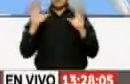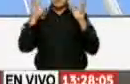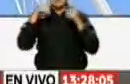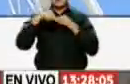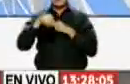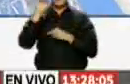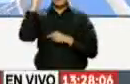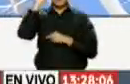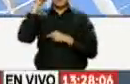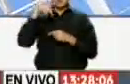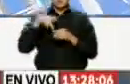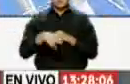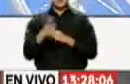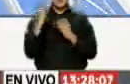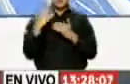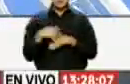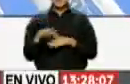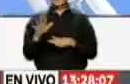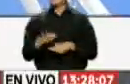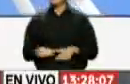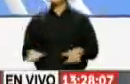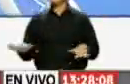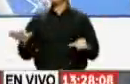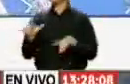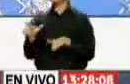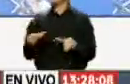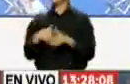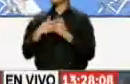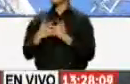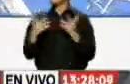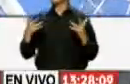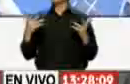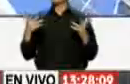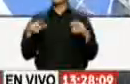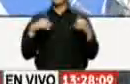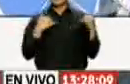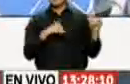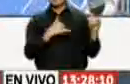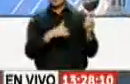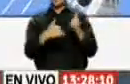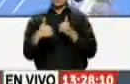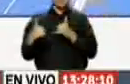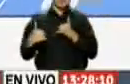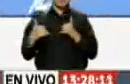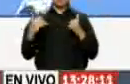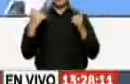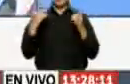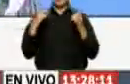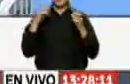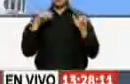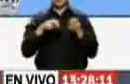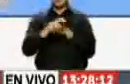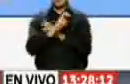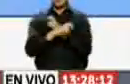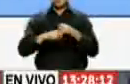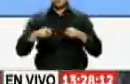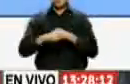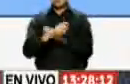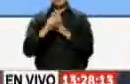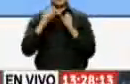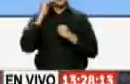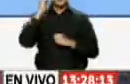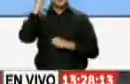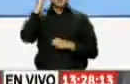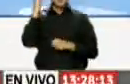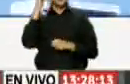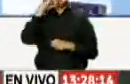octubre, quizás ya la estén inaugurando. Aquí en este sitio, como decíamos, son juegos mecánicos que están a disposición de adultos